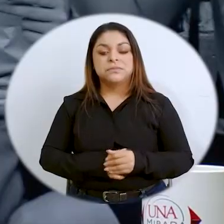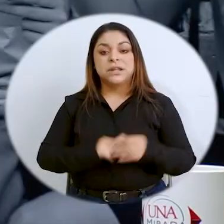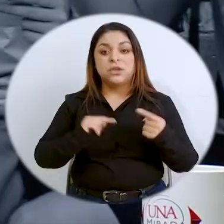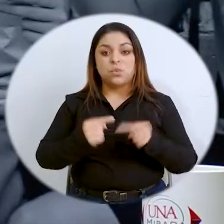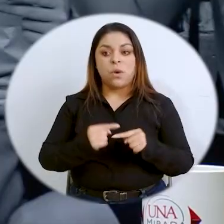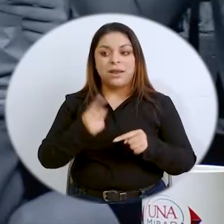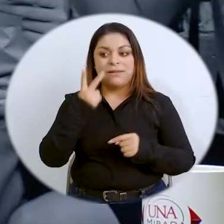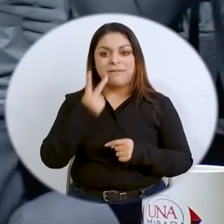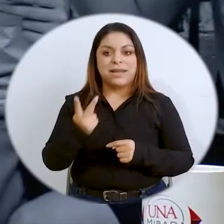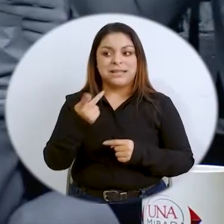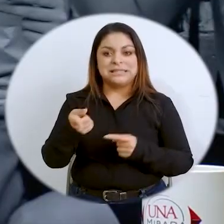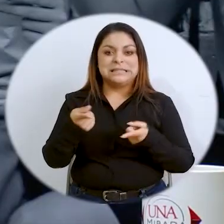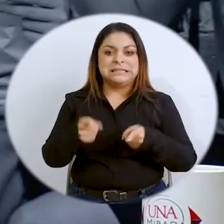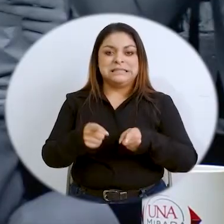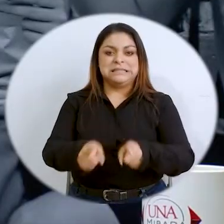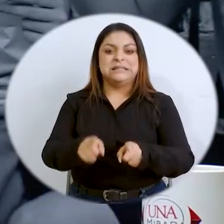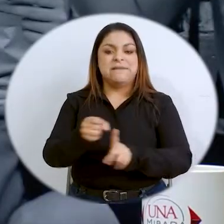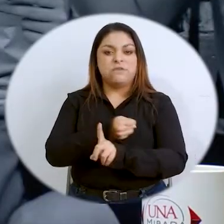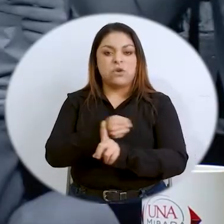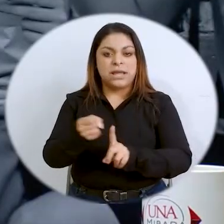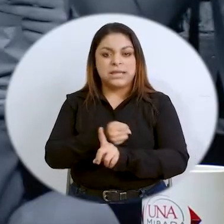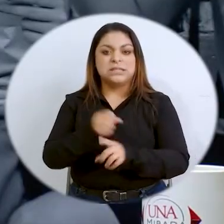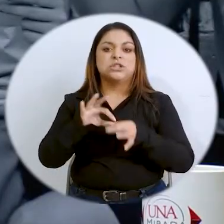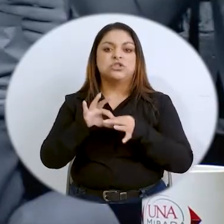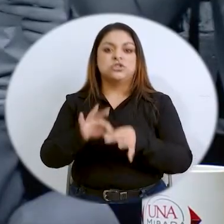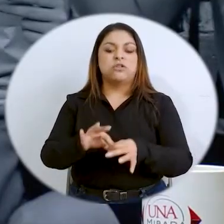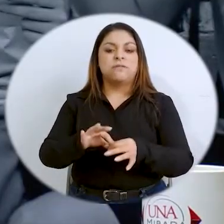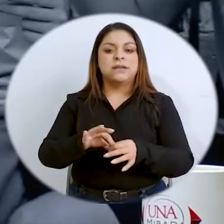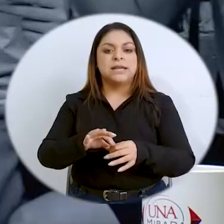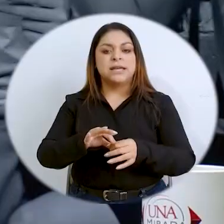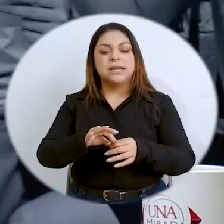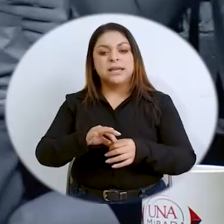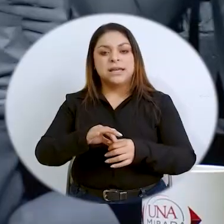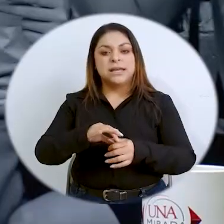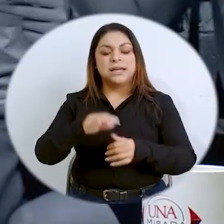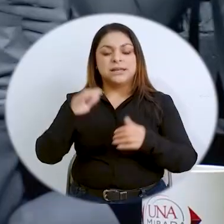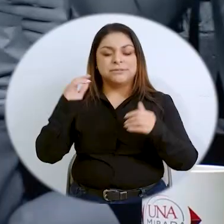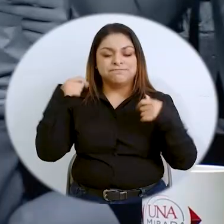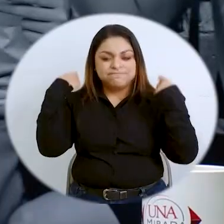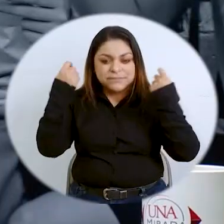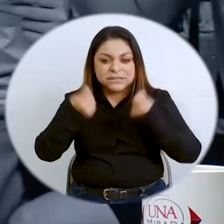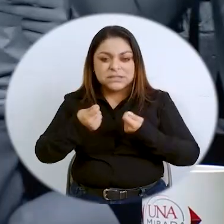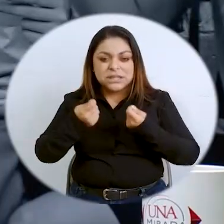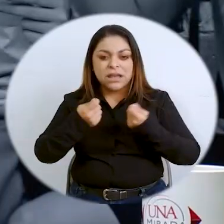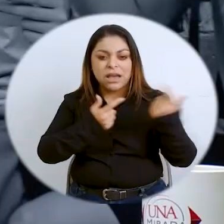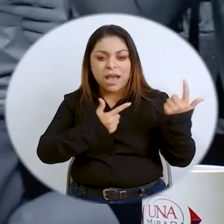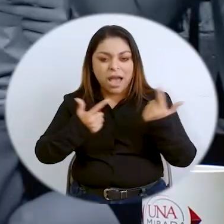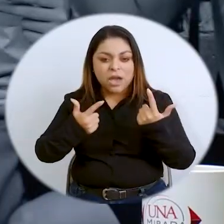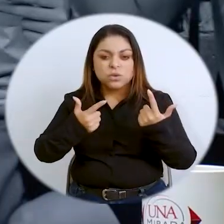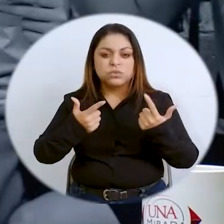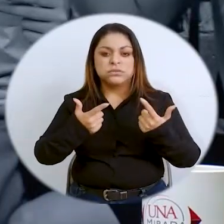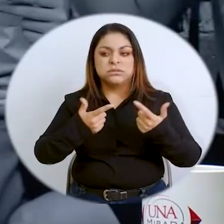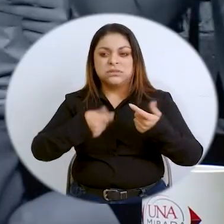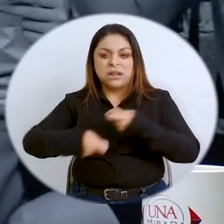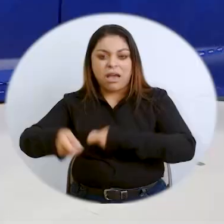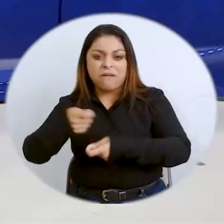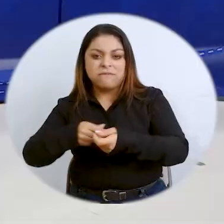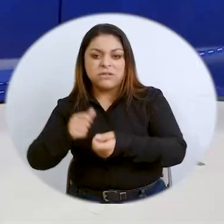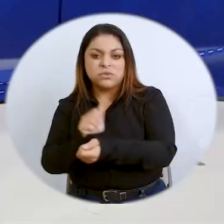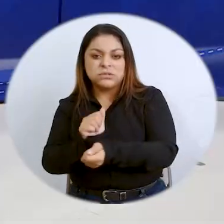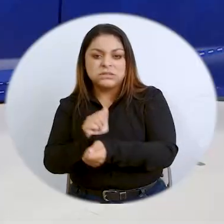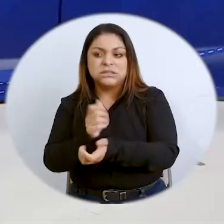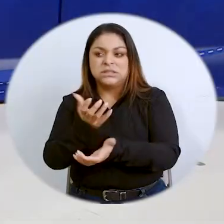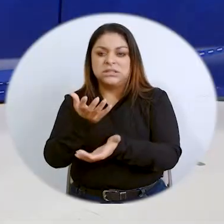¿verdad?, en estos hechos de violencia asociados con sicariato, con tráfico, con trata de personas y demás, es gente